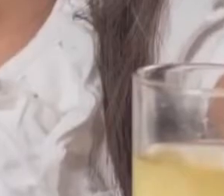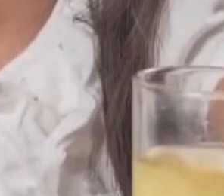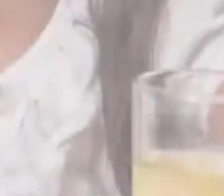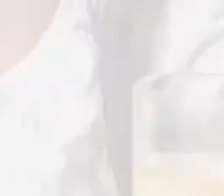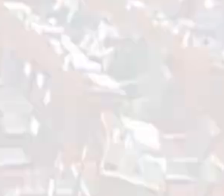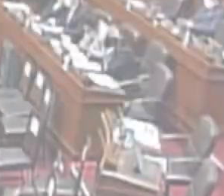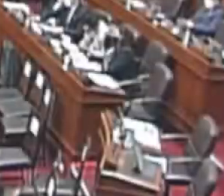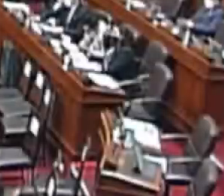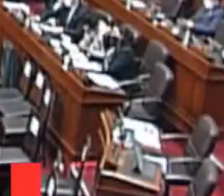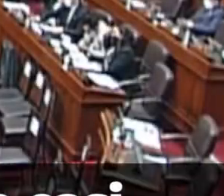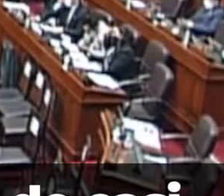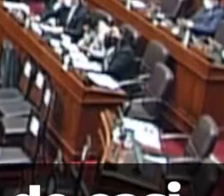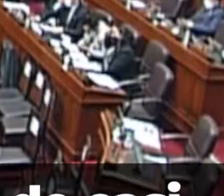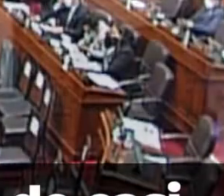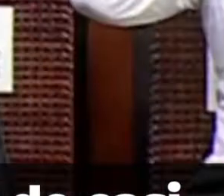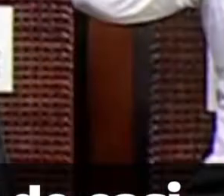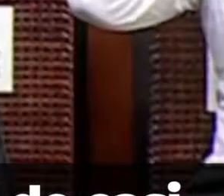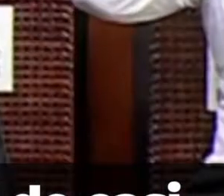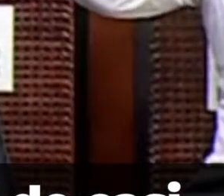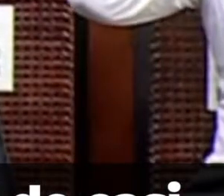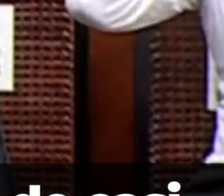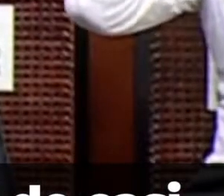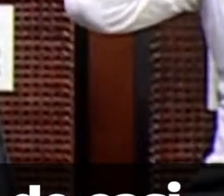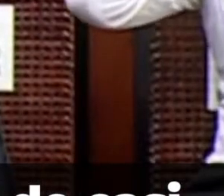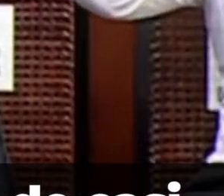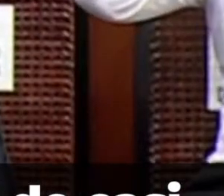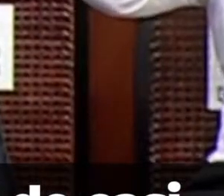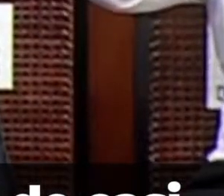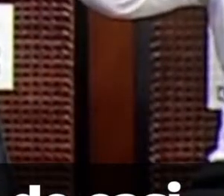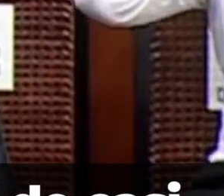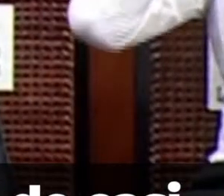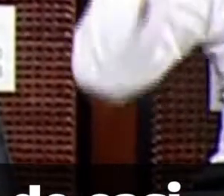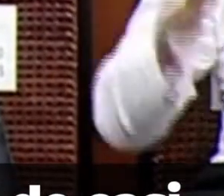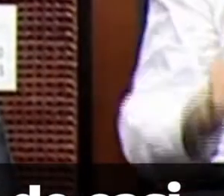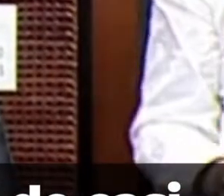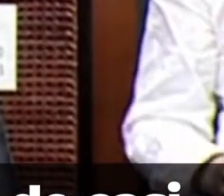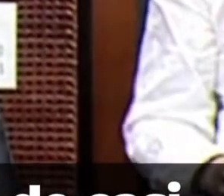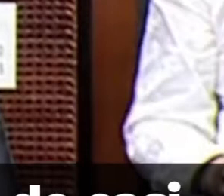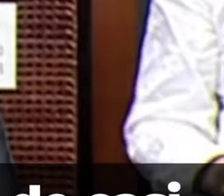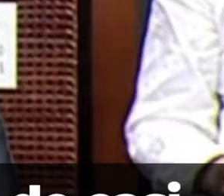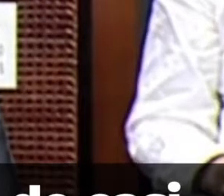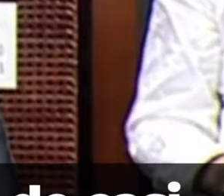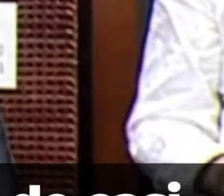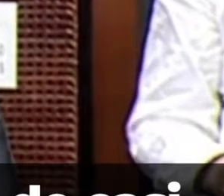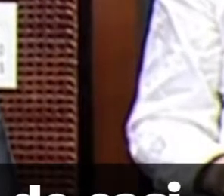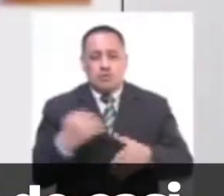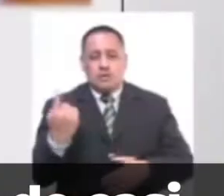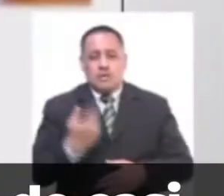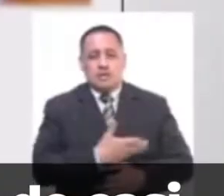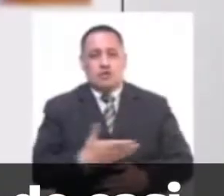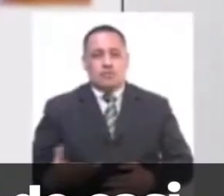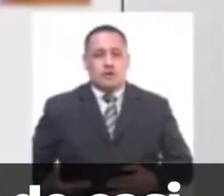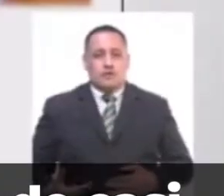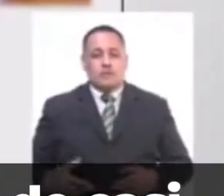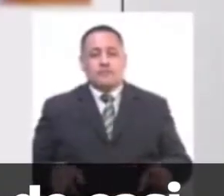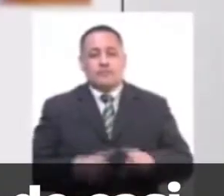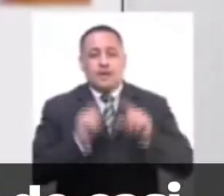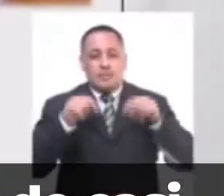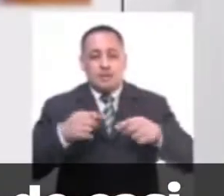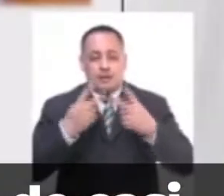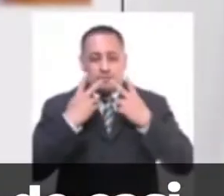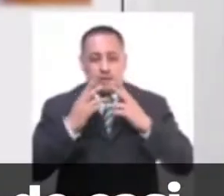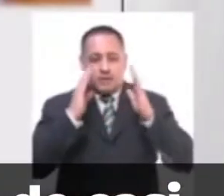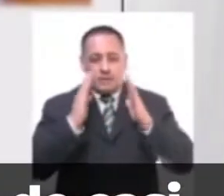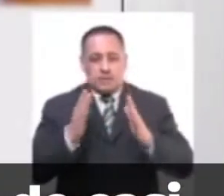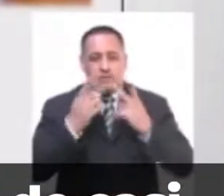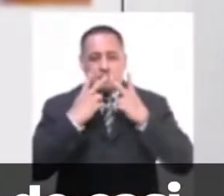país. MIDIS priorizará inversión social por cerca de 5 mil millones de soles en 2022 para mejorar calidad de